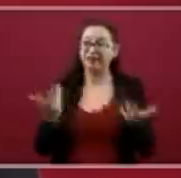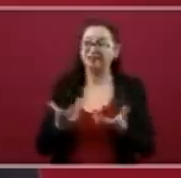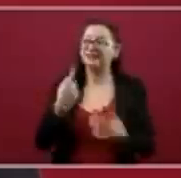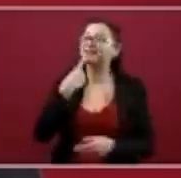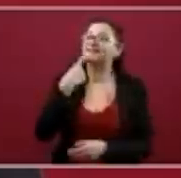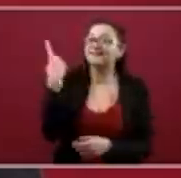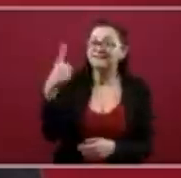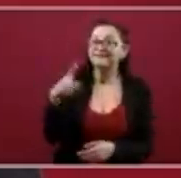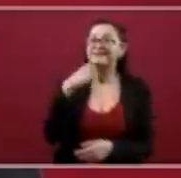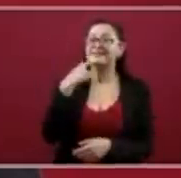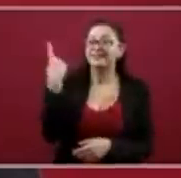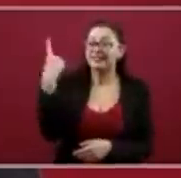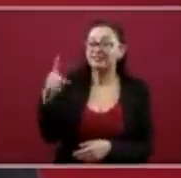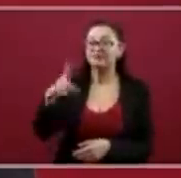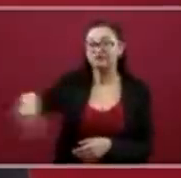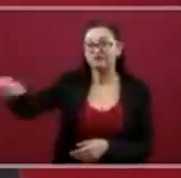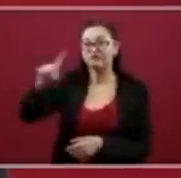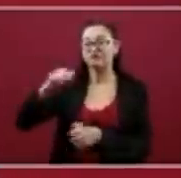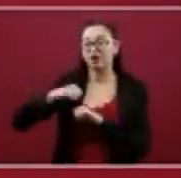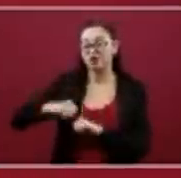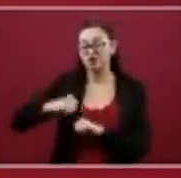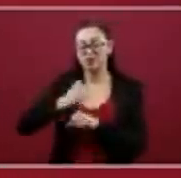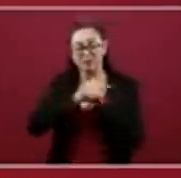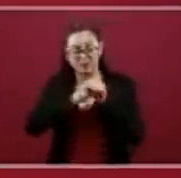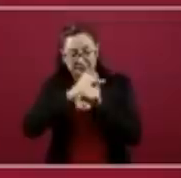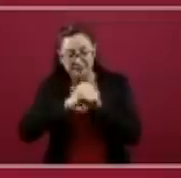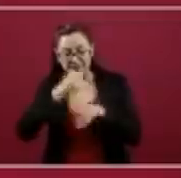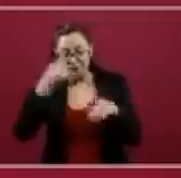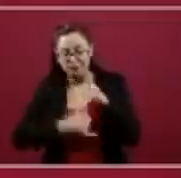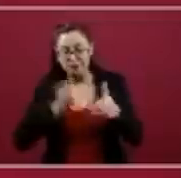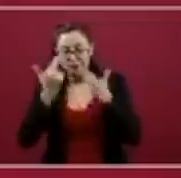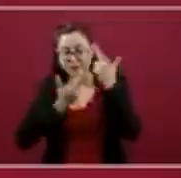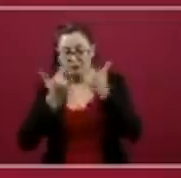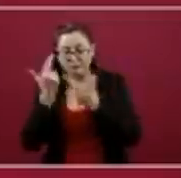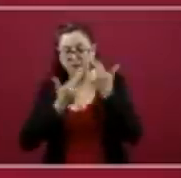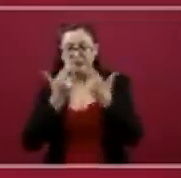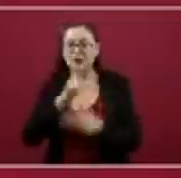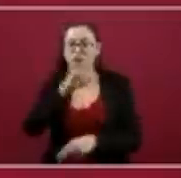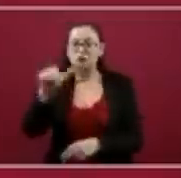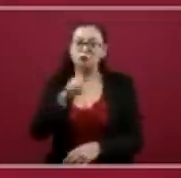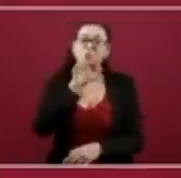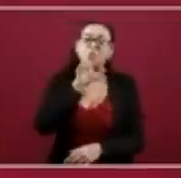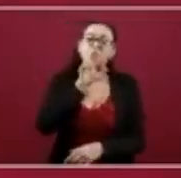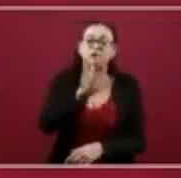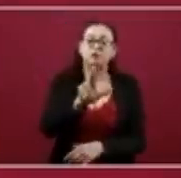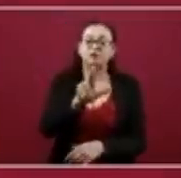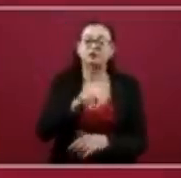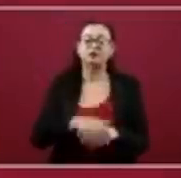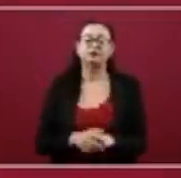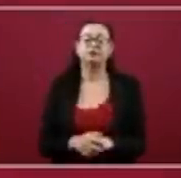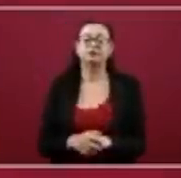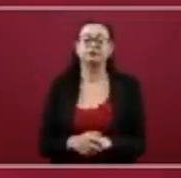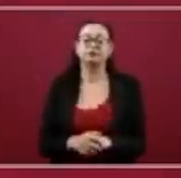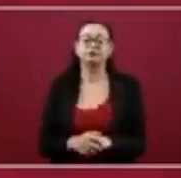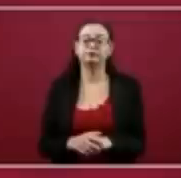competente investigue, resuelva, y nosotros